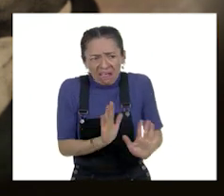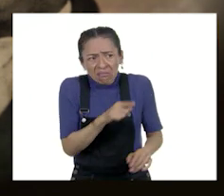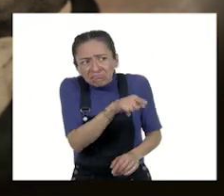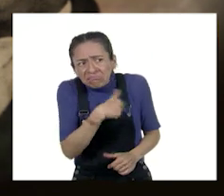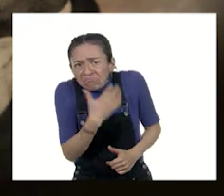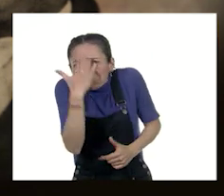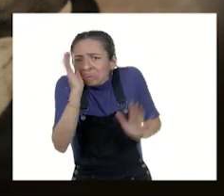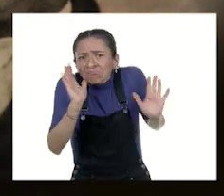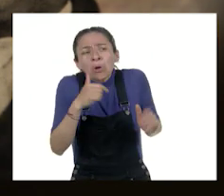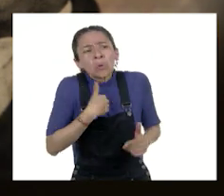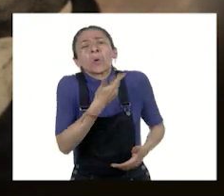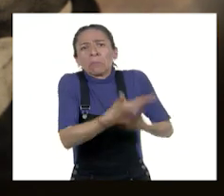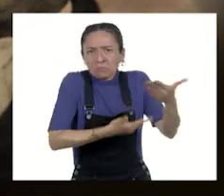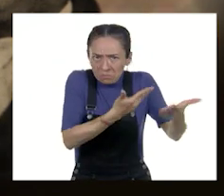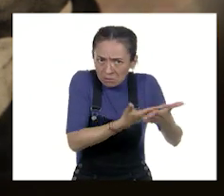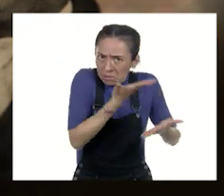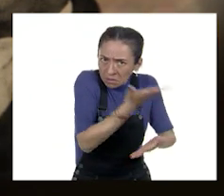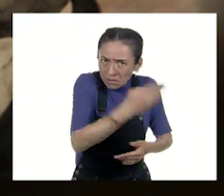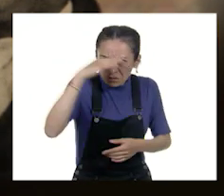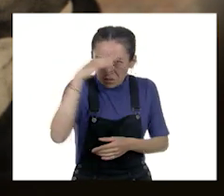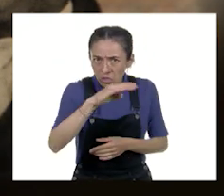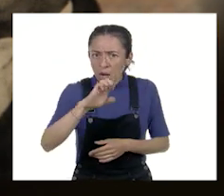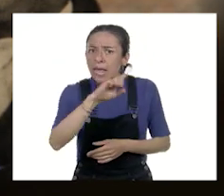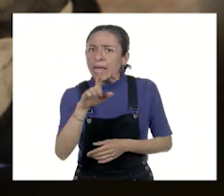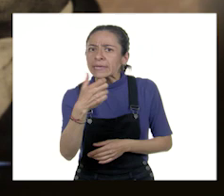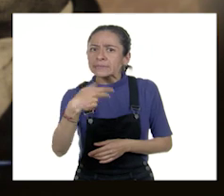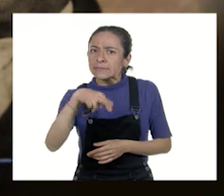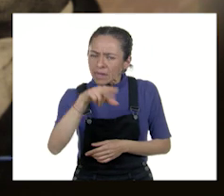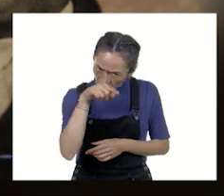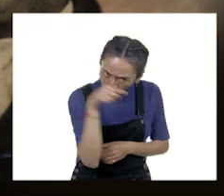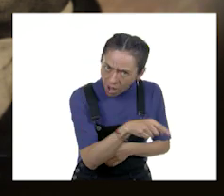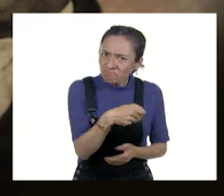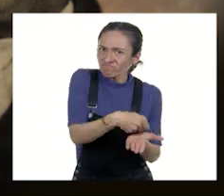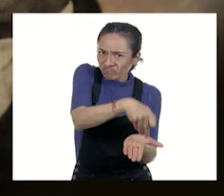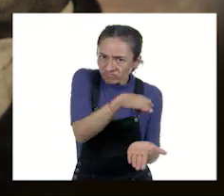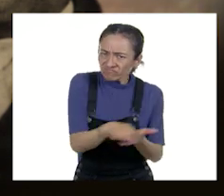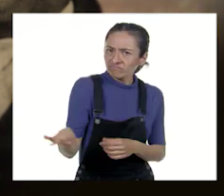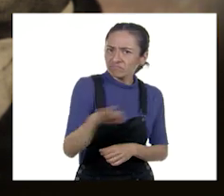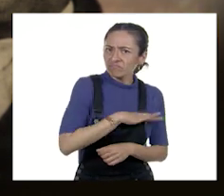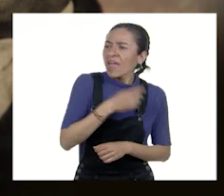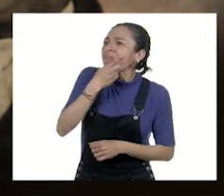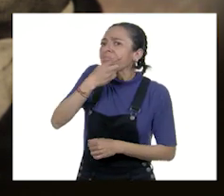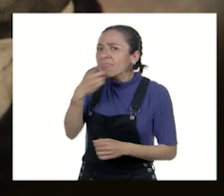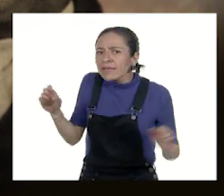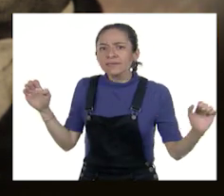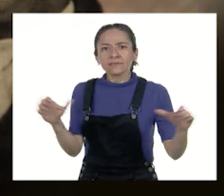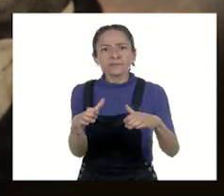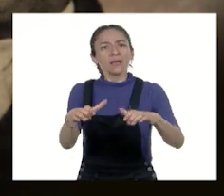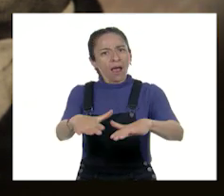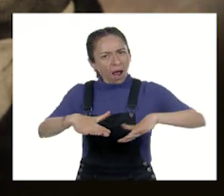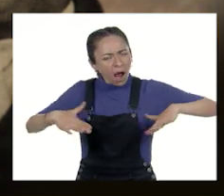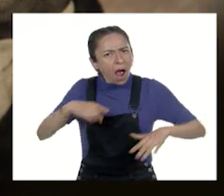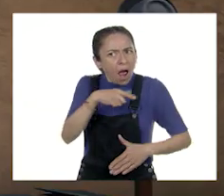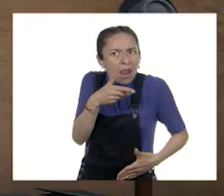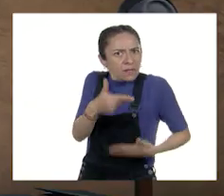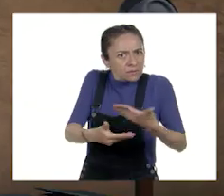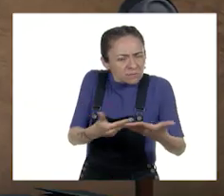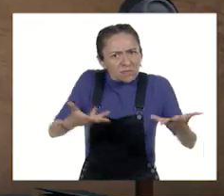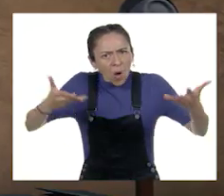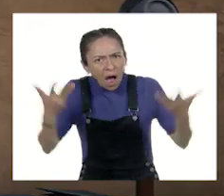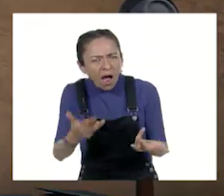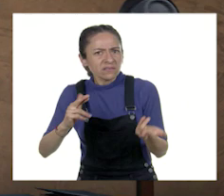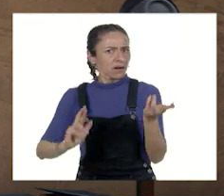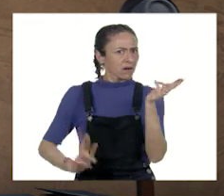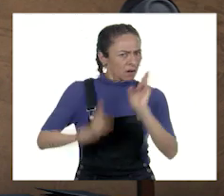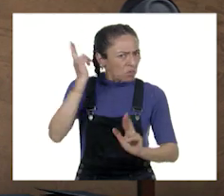al señor Ezquerro a que tenga la fineza de decir a la Asamblea qué grande servicio ha prestado a la revolución, porque según